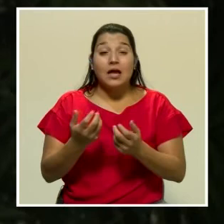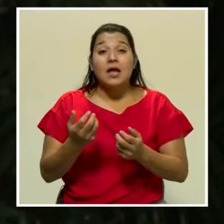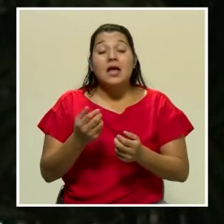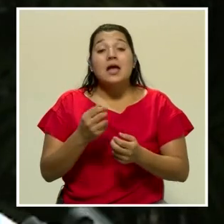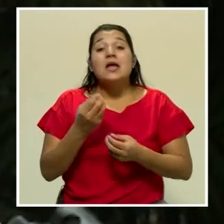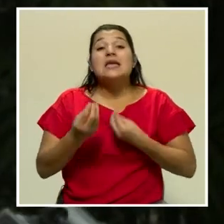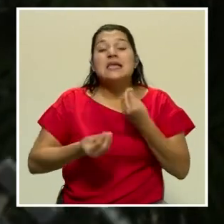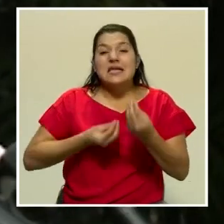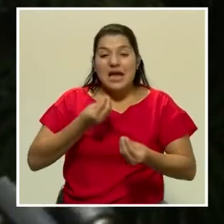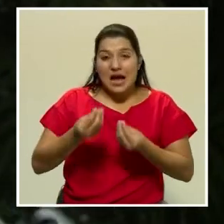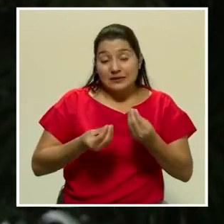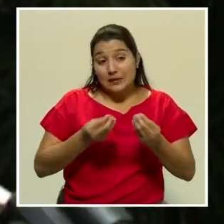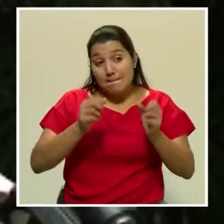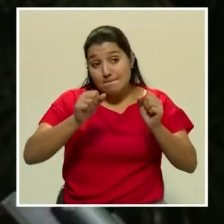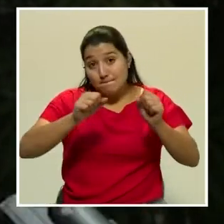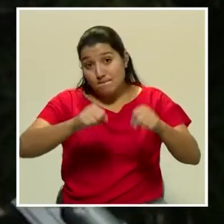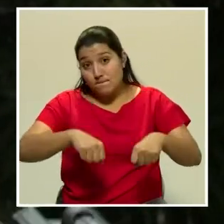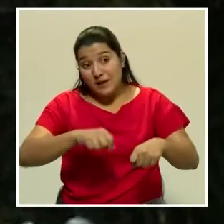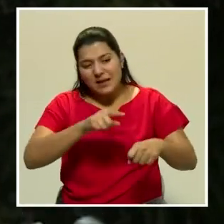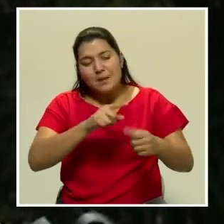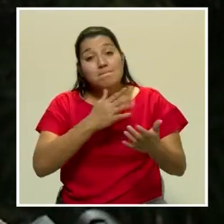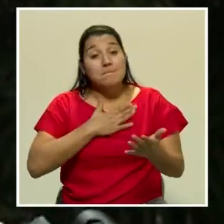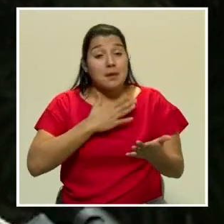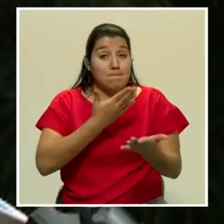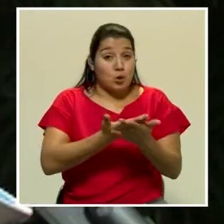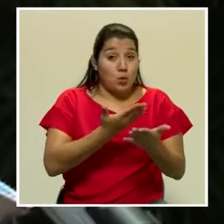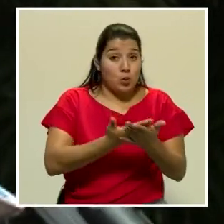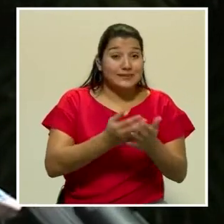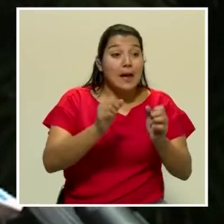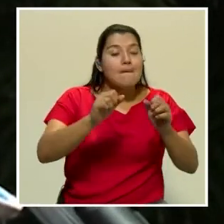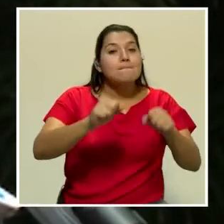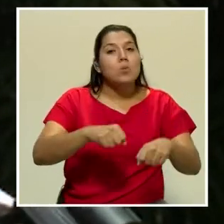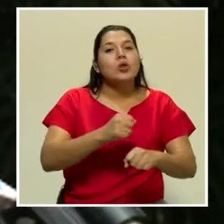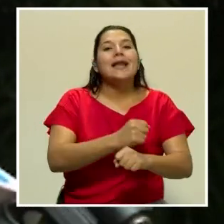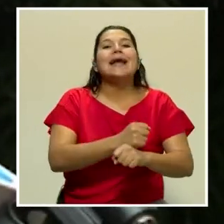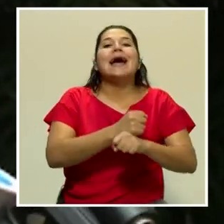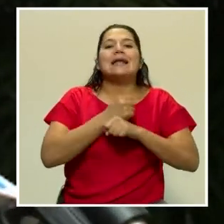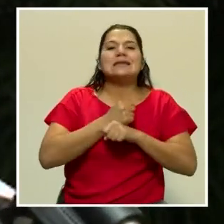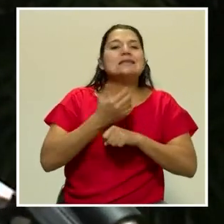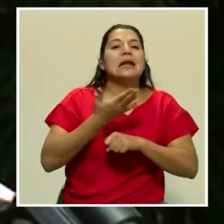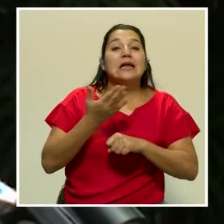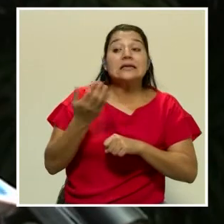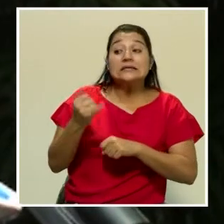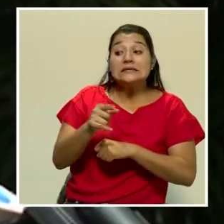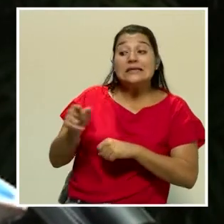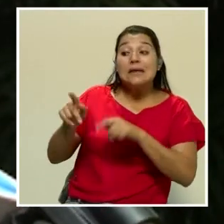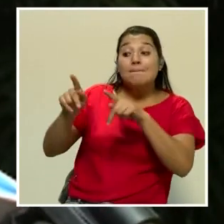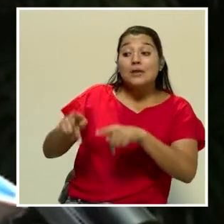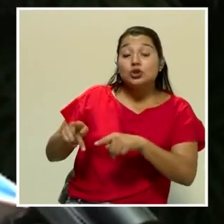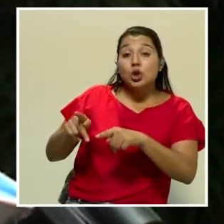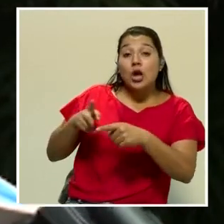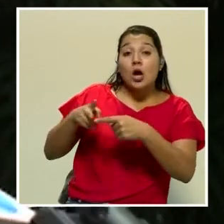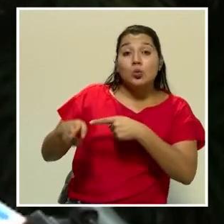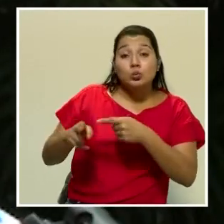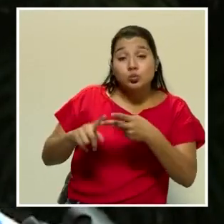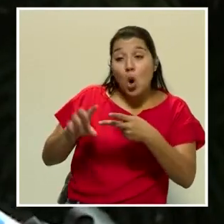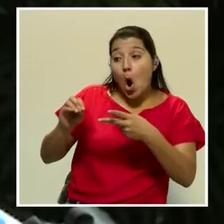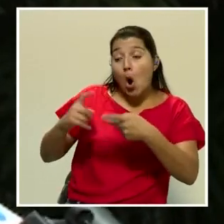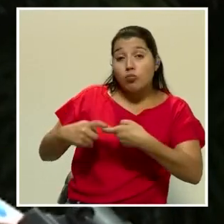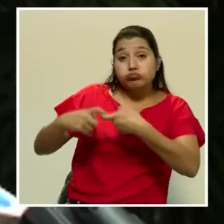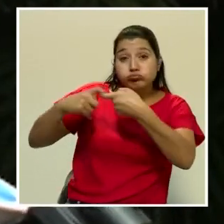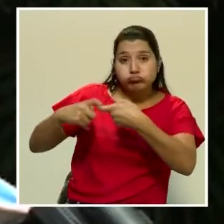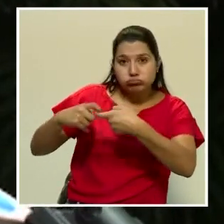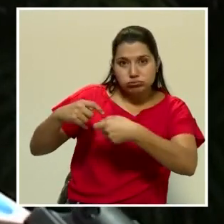es garantizarle a quien haya tenido alguna suspensión de su contrato, sea parcial o total, que se le pueda extender 60